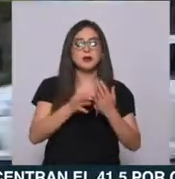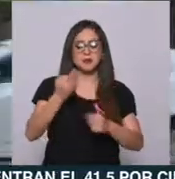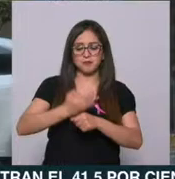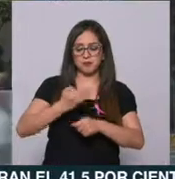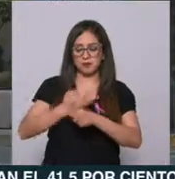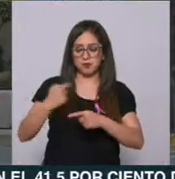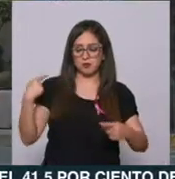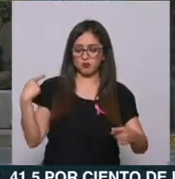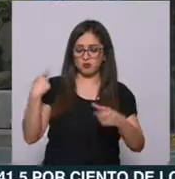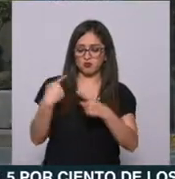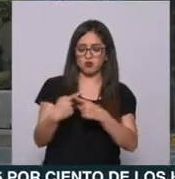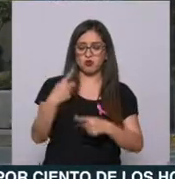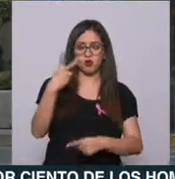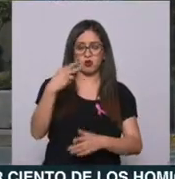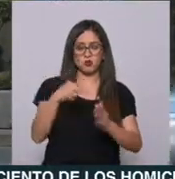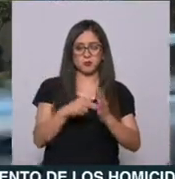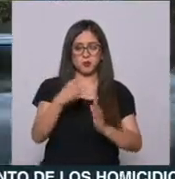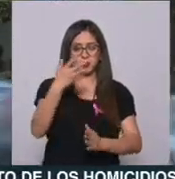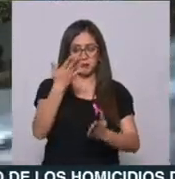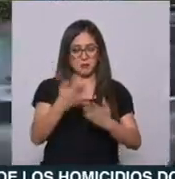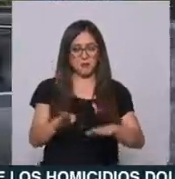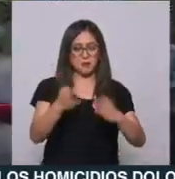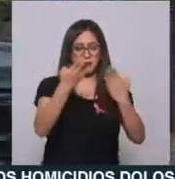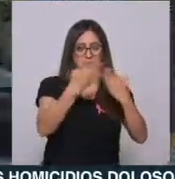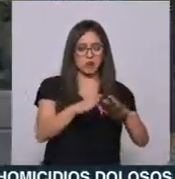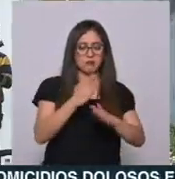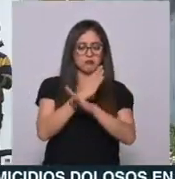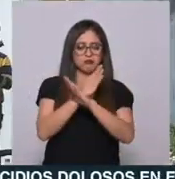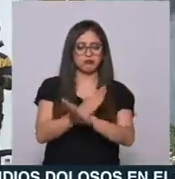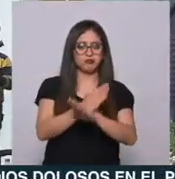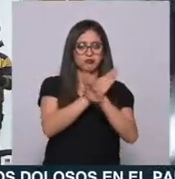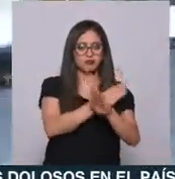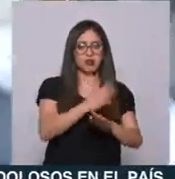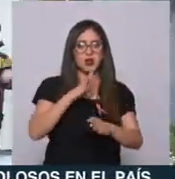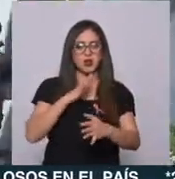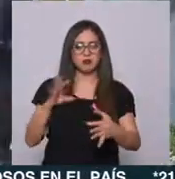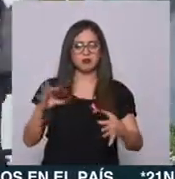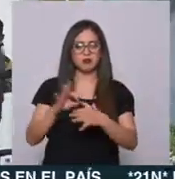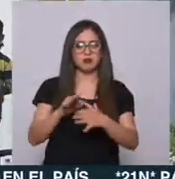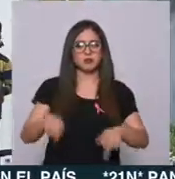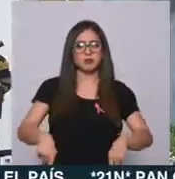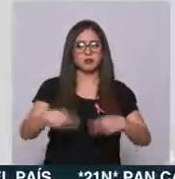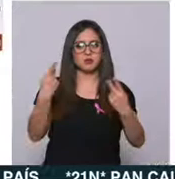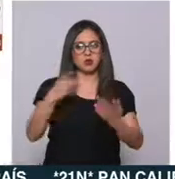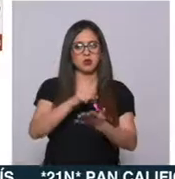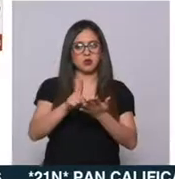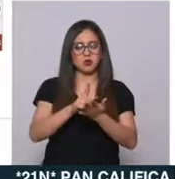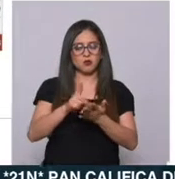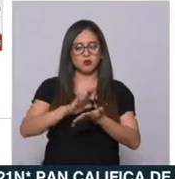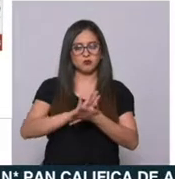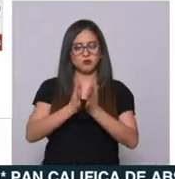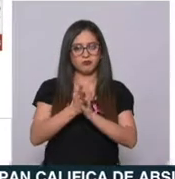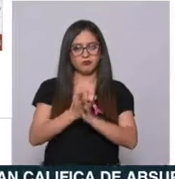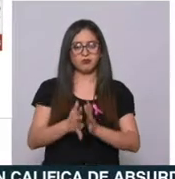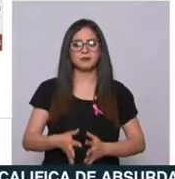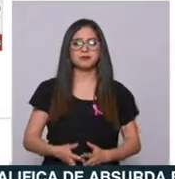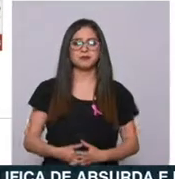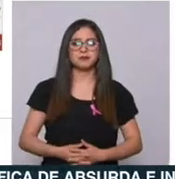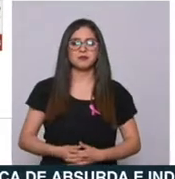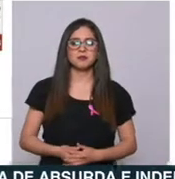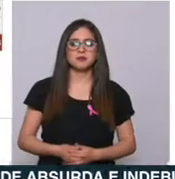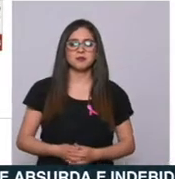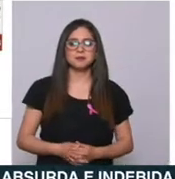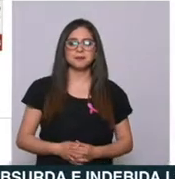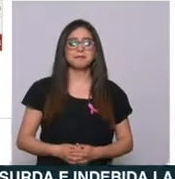fecha, cerca de 2,000 cuentas bancarias han sido bloqueadas por tener nexos con el narcotráfico. Cuentas de personas